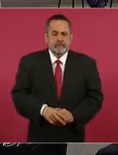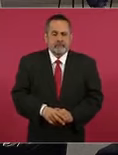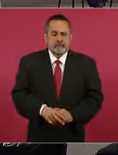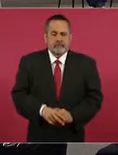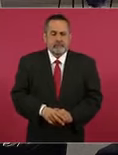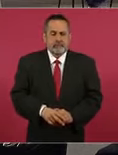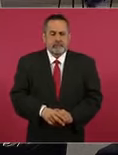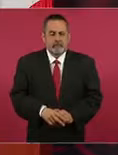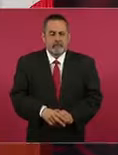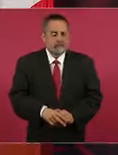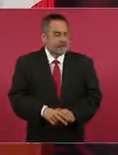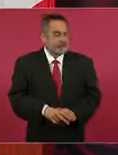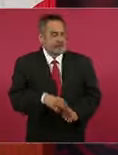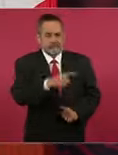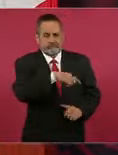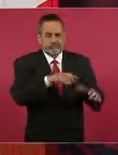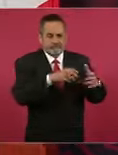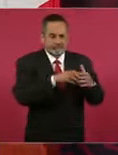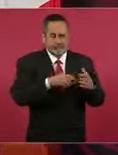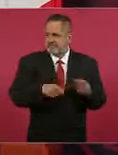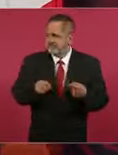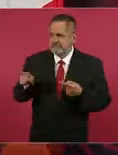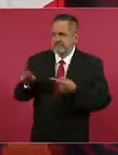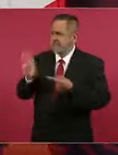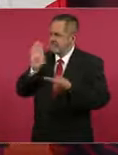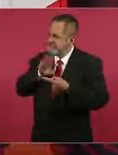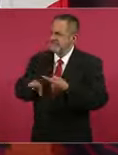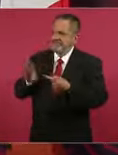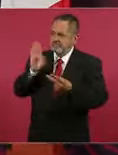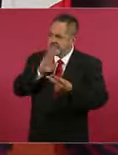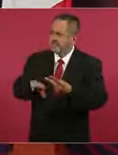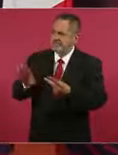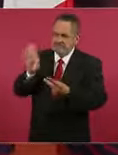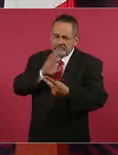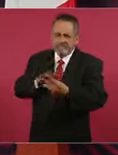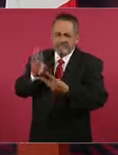todo está mal.